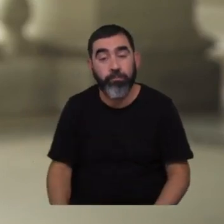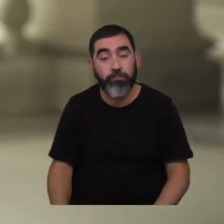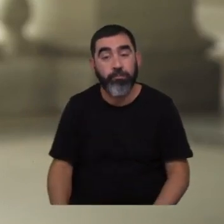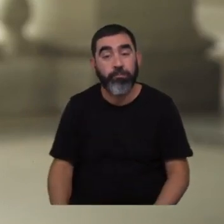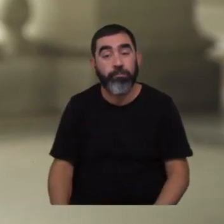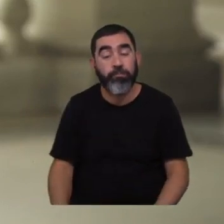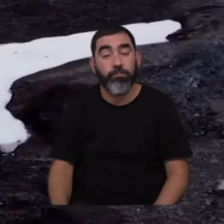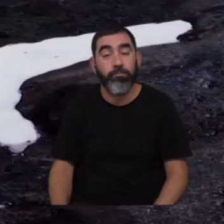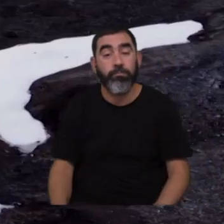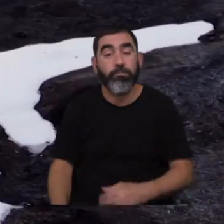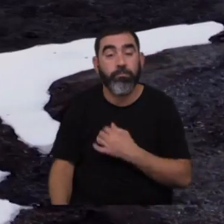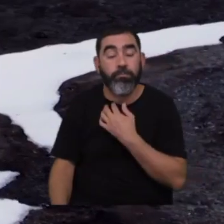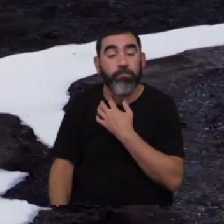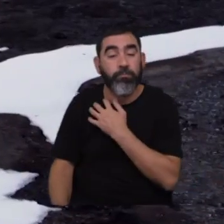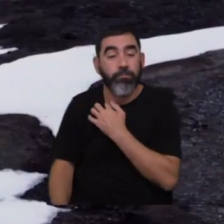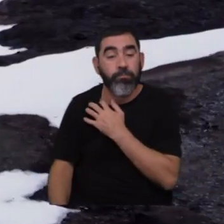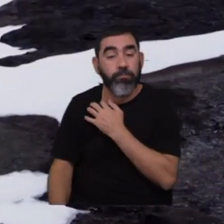los paisajes sonoros antárticos.